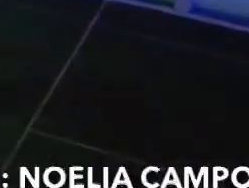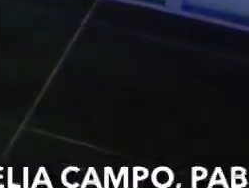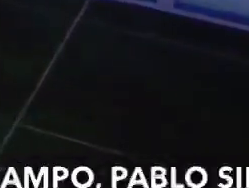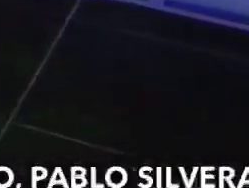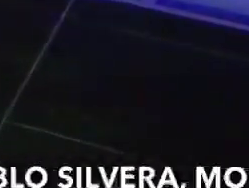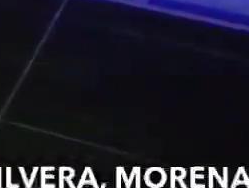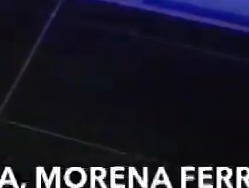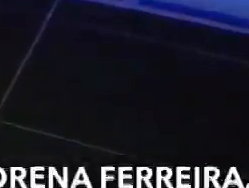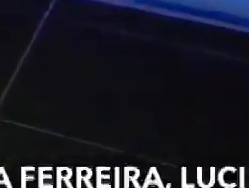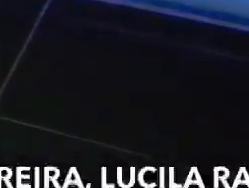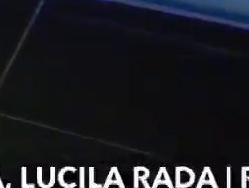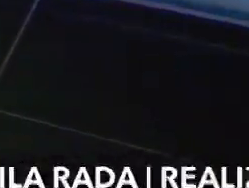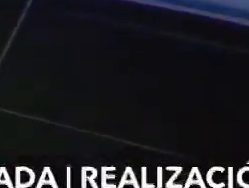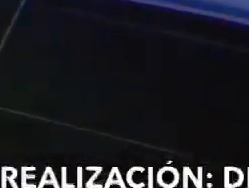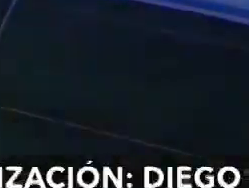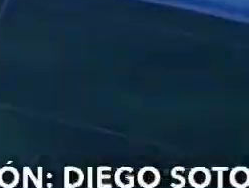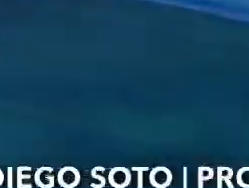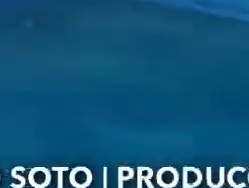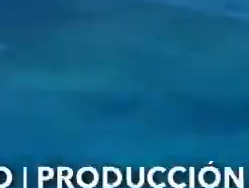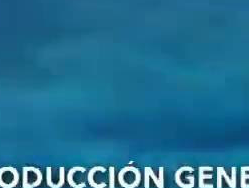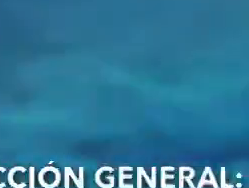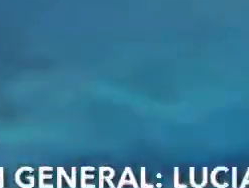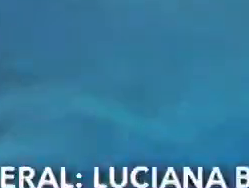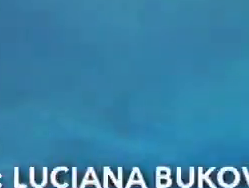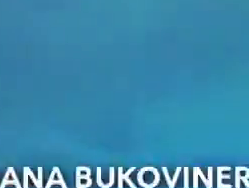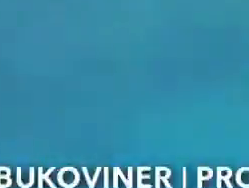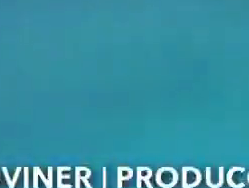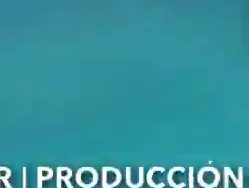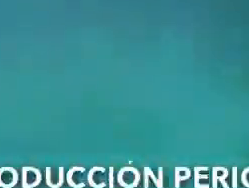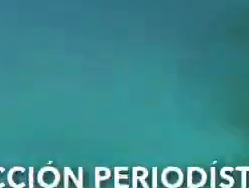constelación hacia mi taza.